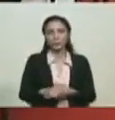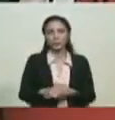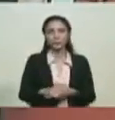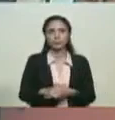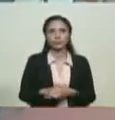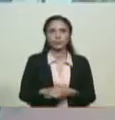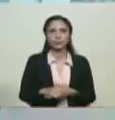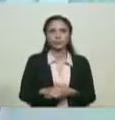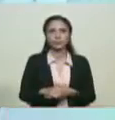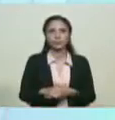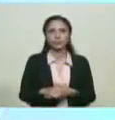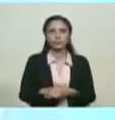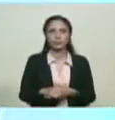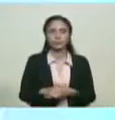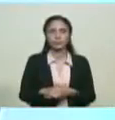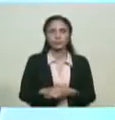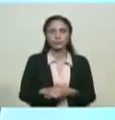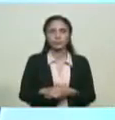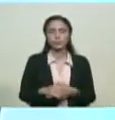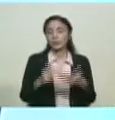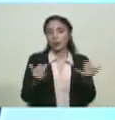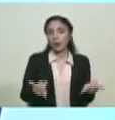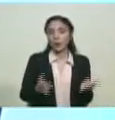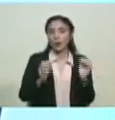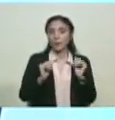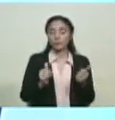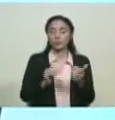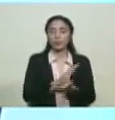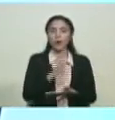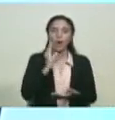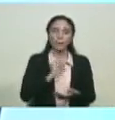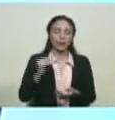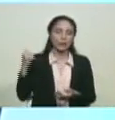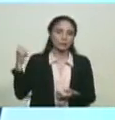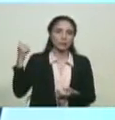a partir de la experiencia en algunos estados